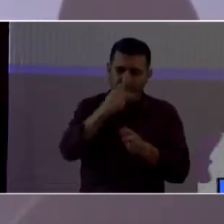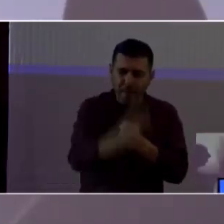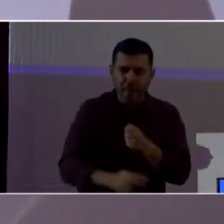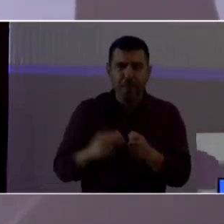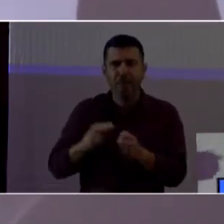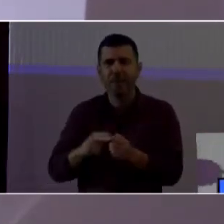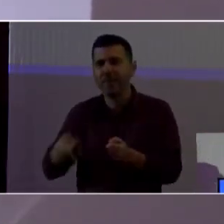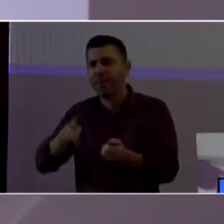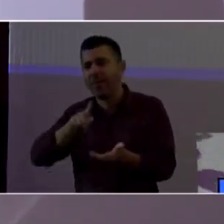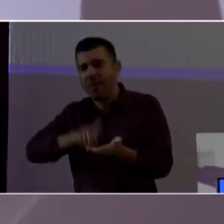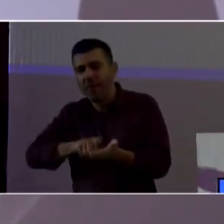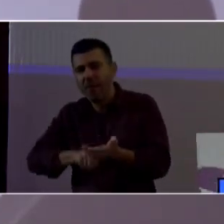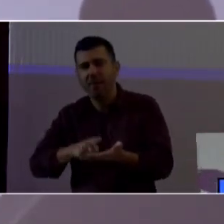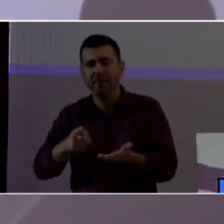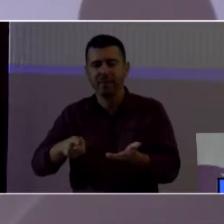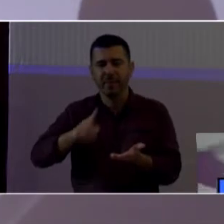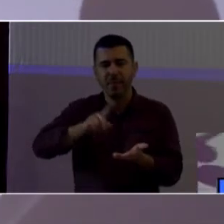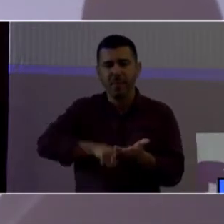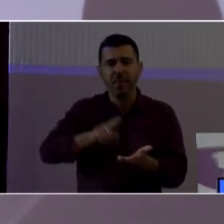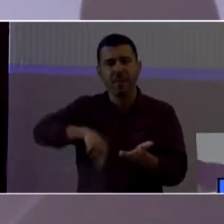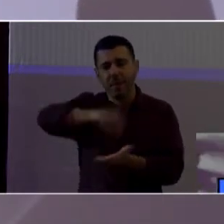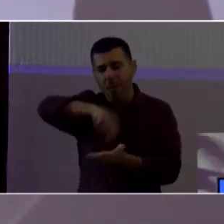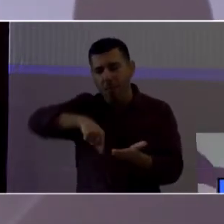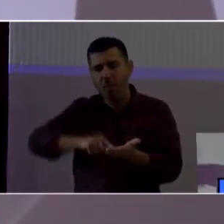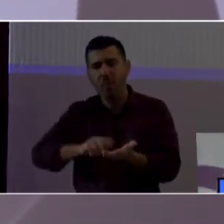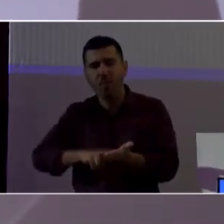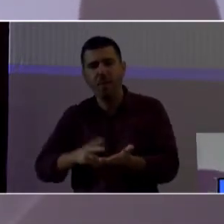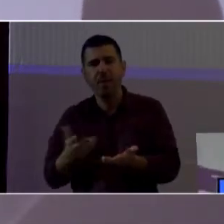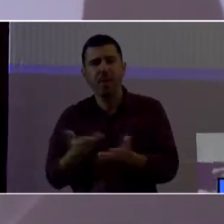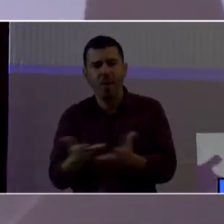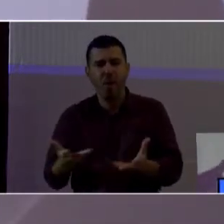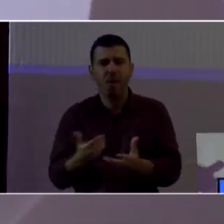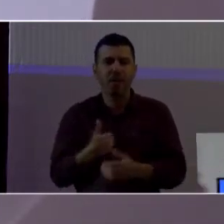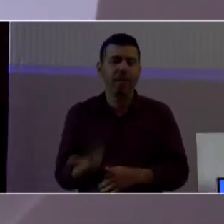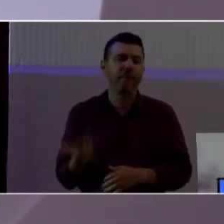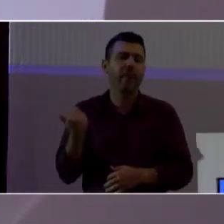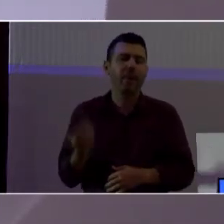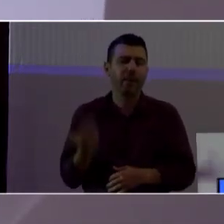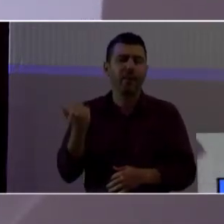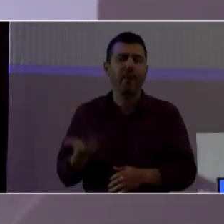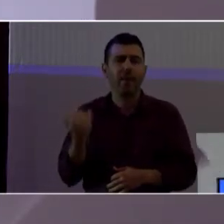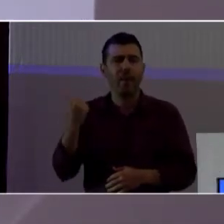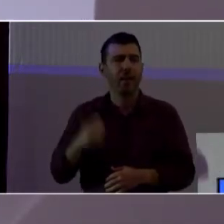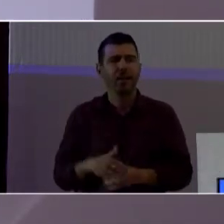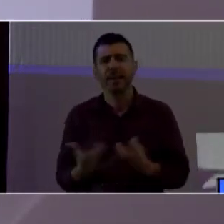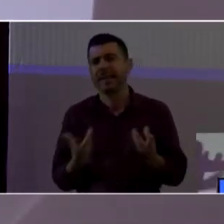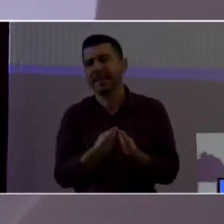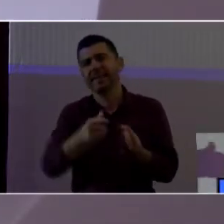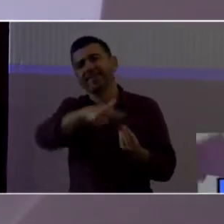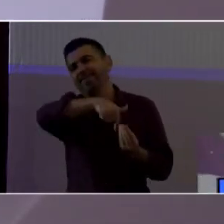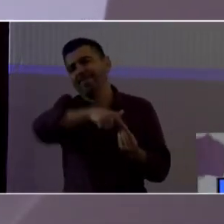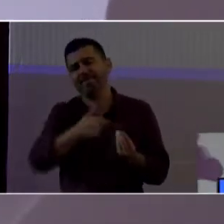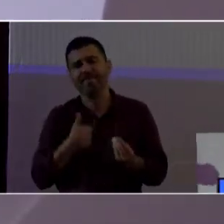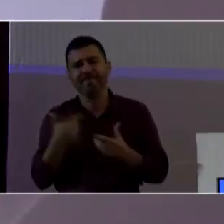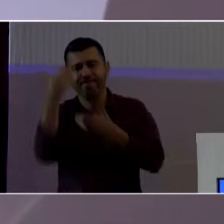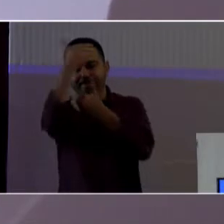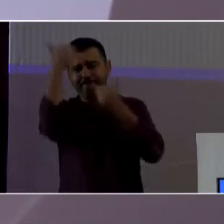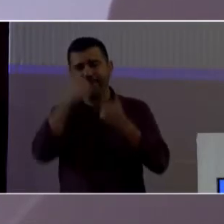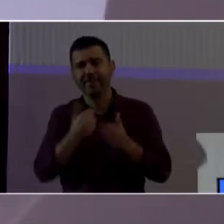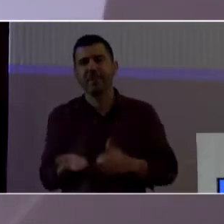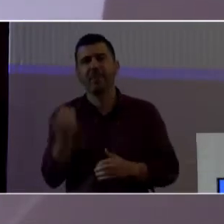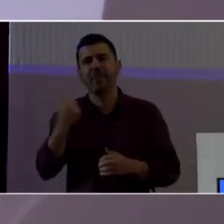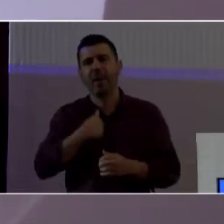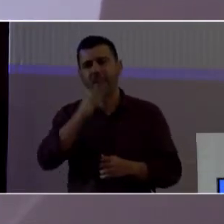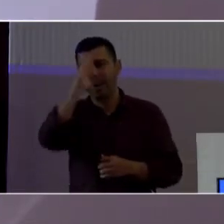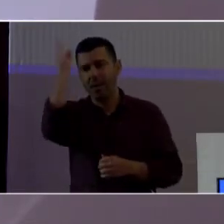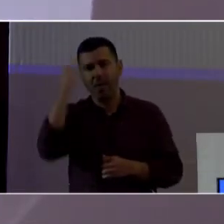huella digital. Bueno, una cantidad de cosas que nosotros no estábamos acostumbrados y que eso nos consumió más o menos alrededor de un